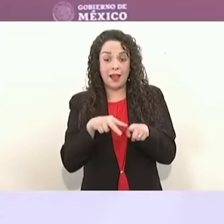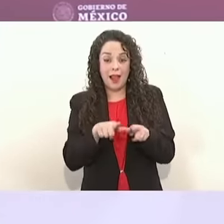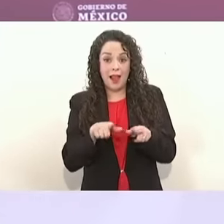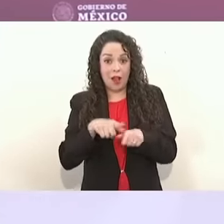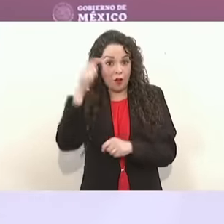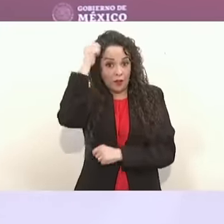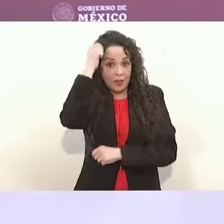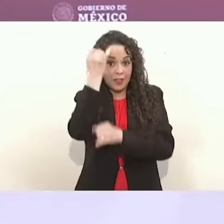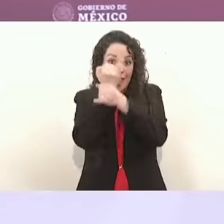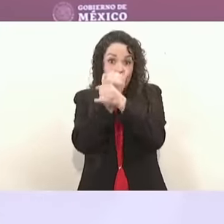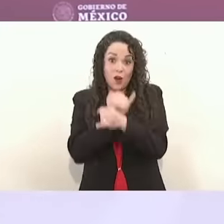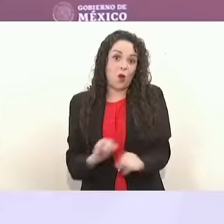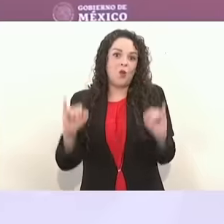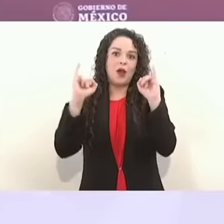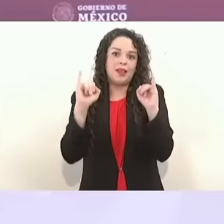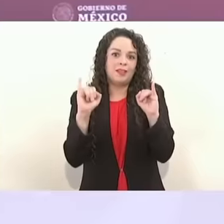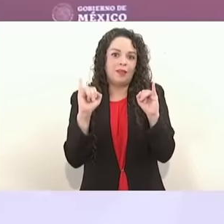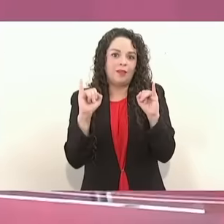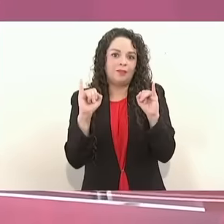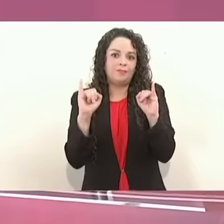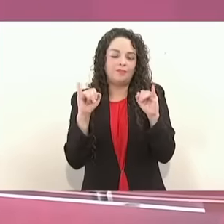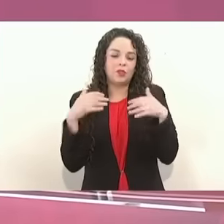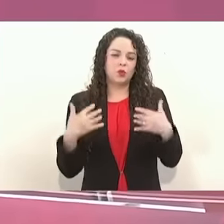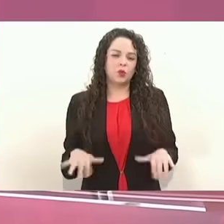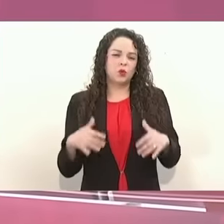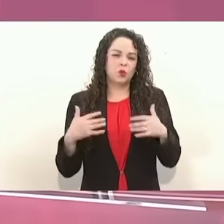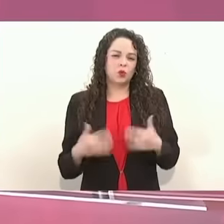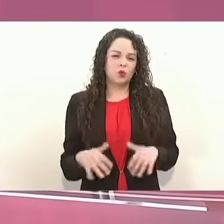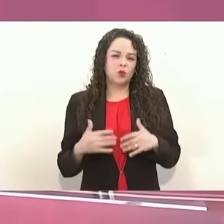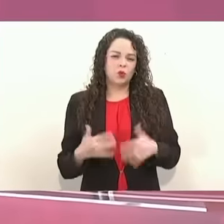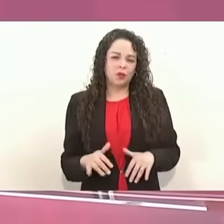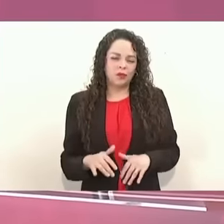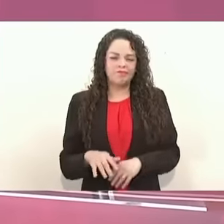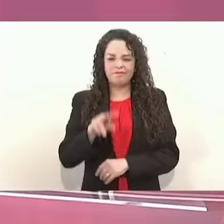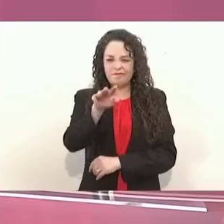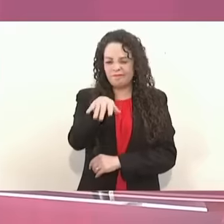Texcoco. Yo pienso que